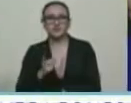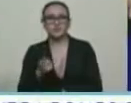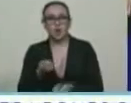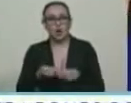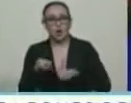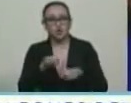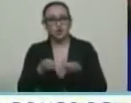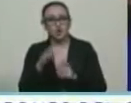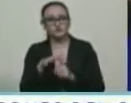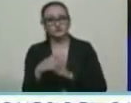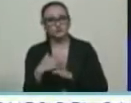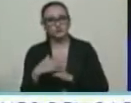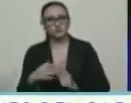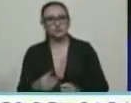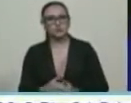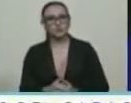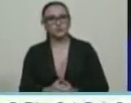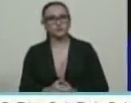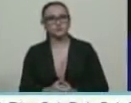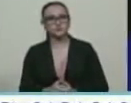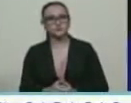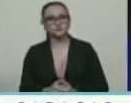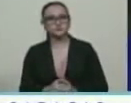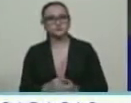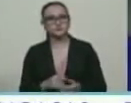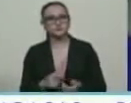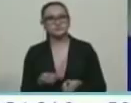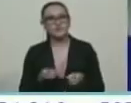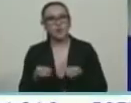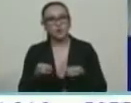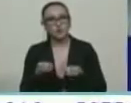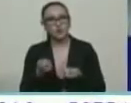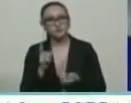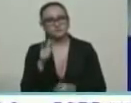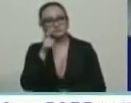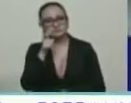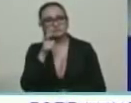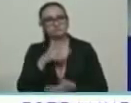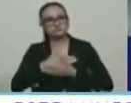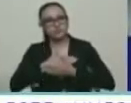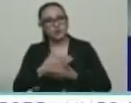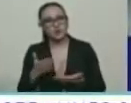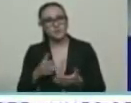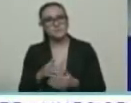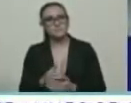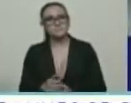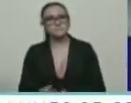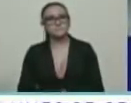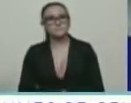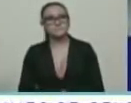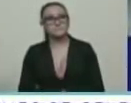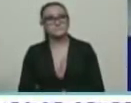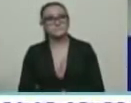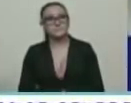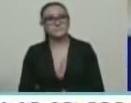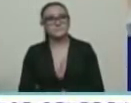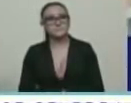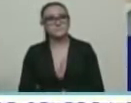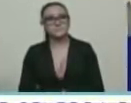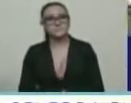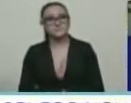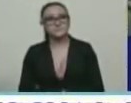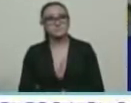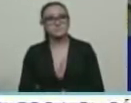la situación y continuar con la colaboración que deseamos en la manera mayor posible.